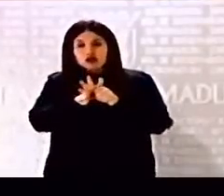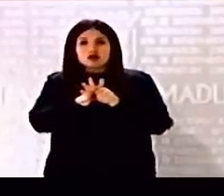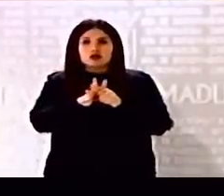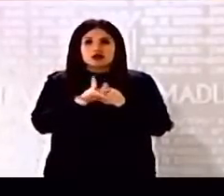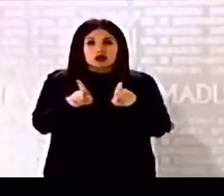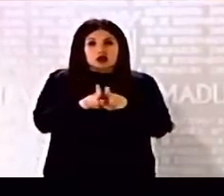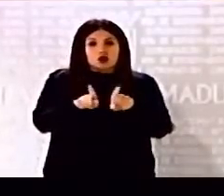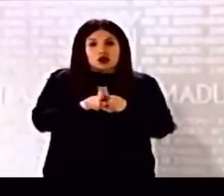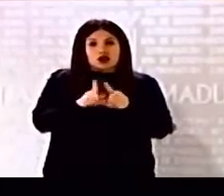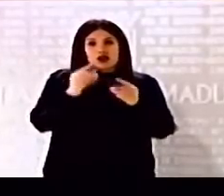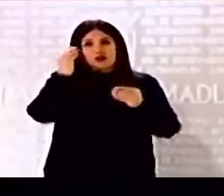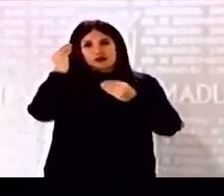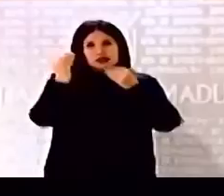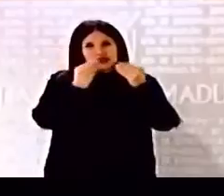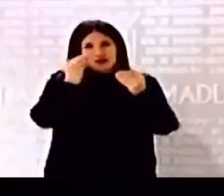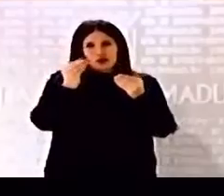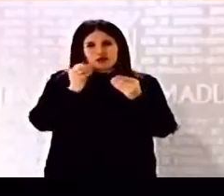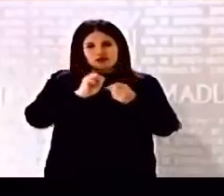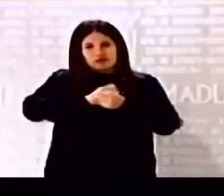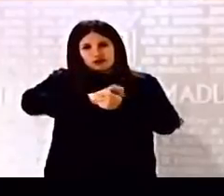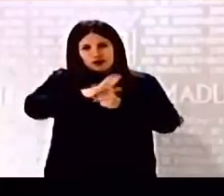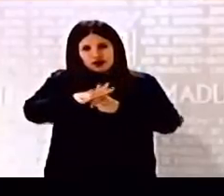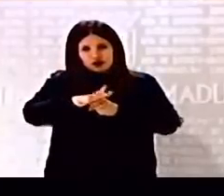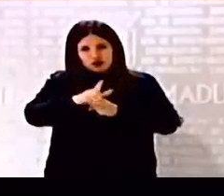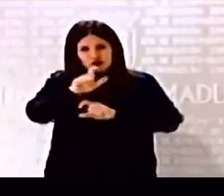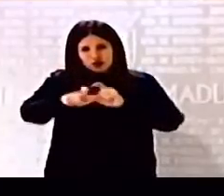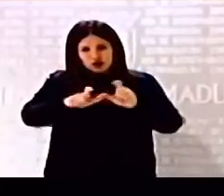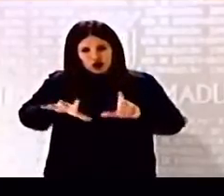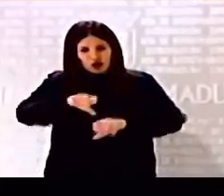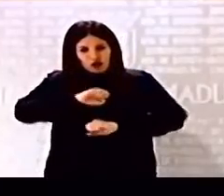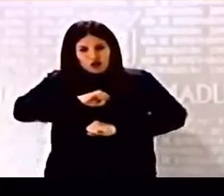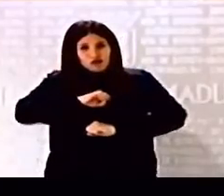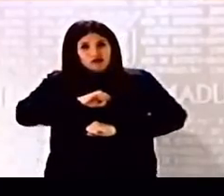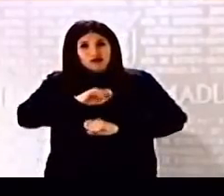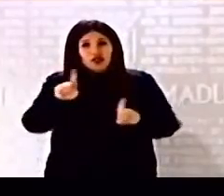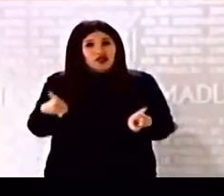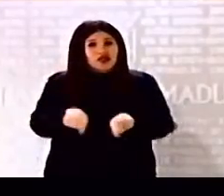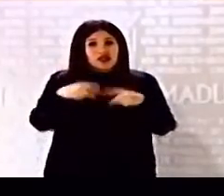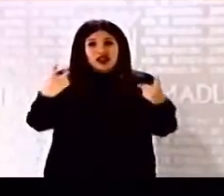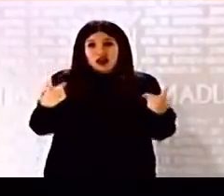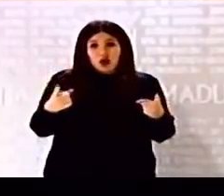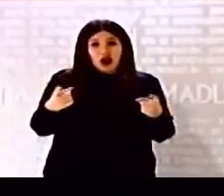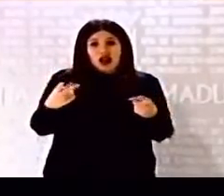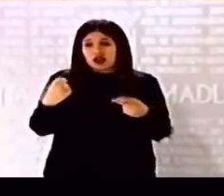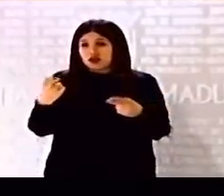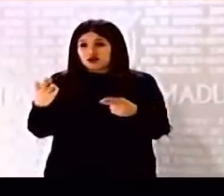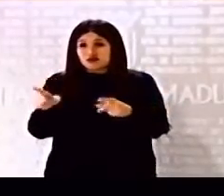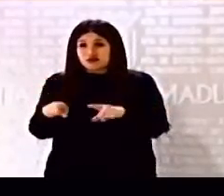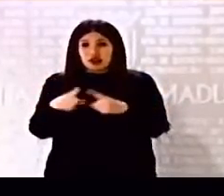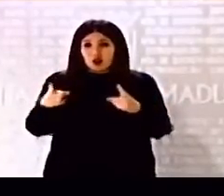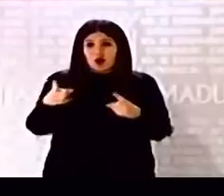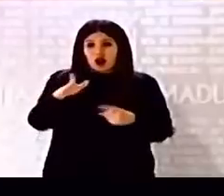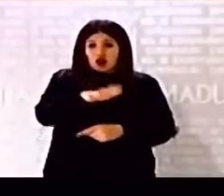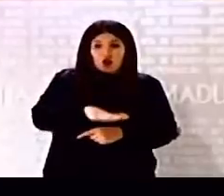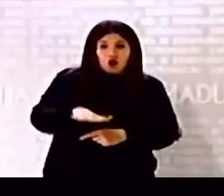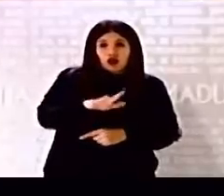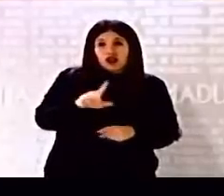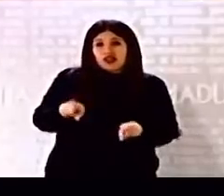que tendemos a humanizarlo, ni entiende de fronteras administrativas, ni entiende de ideologías.